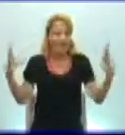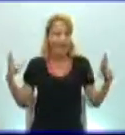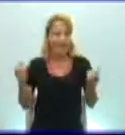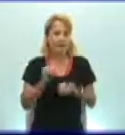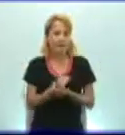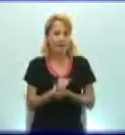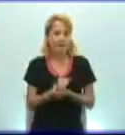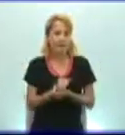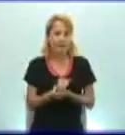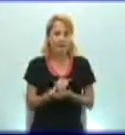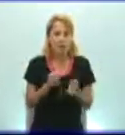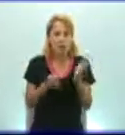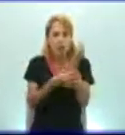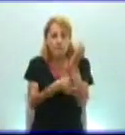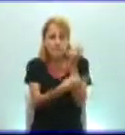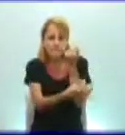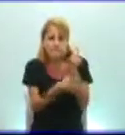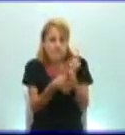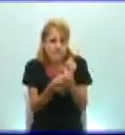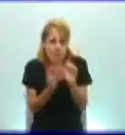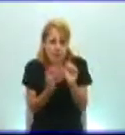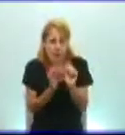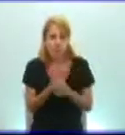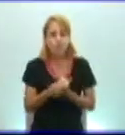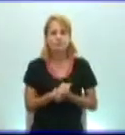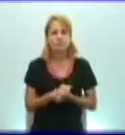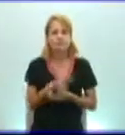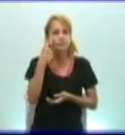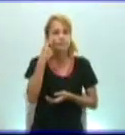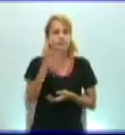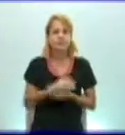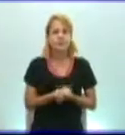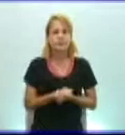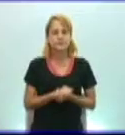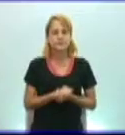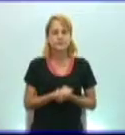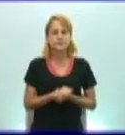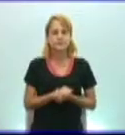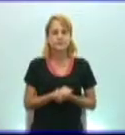pelos absorbentes de una raíz? Observemos.